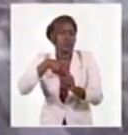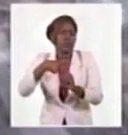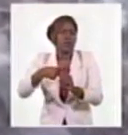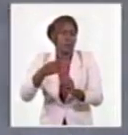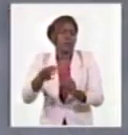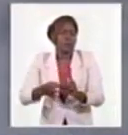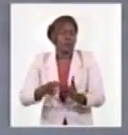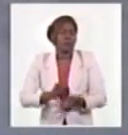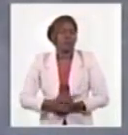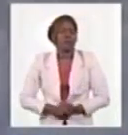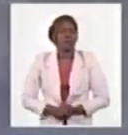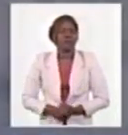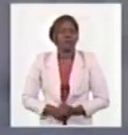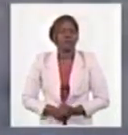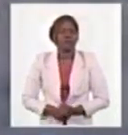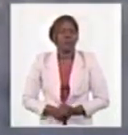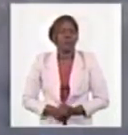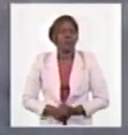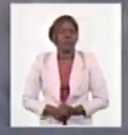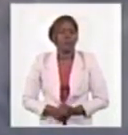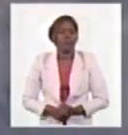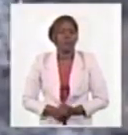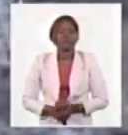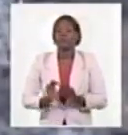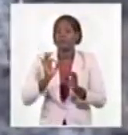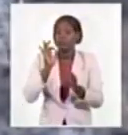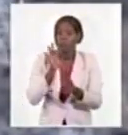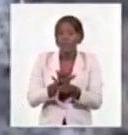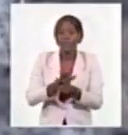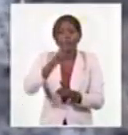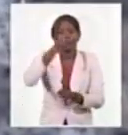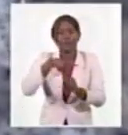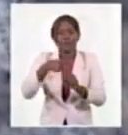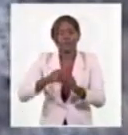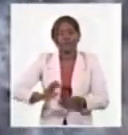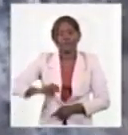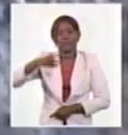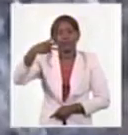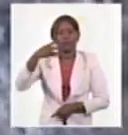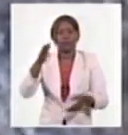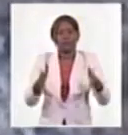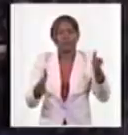En septiembre se inicia una tercera etapa.